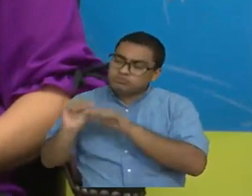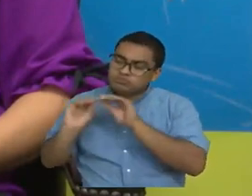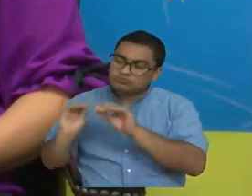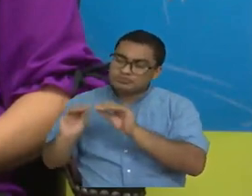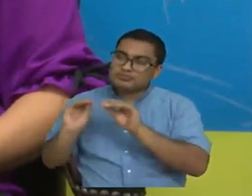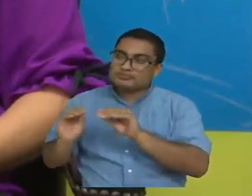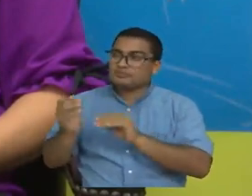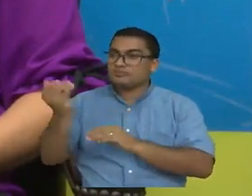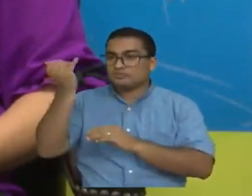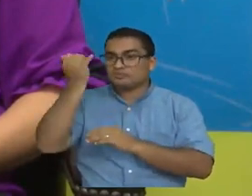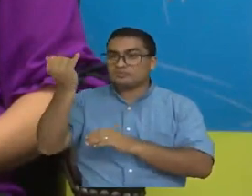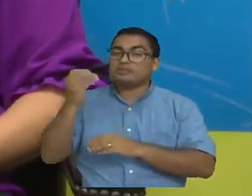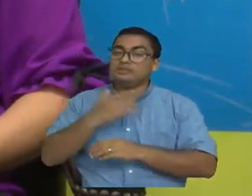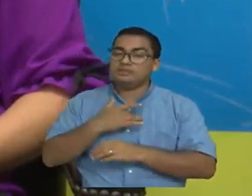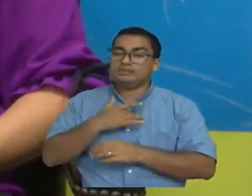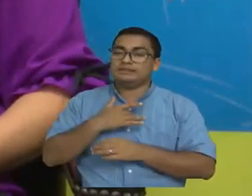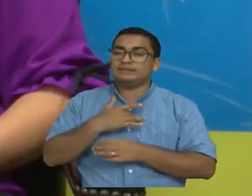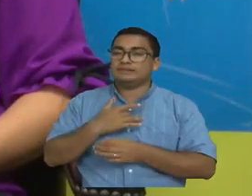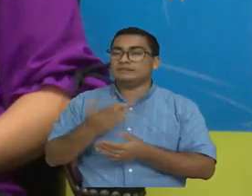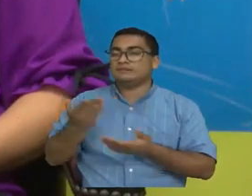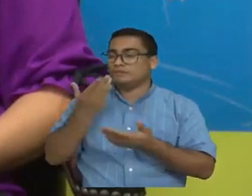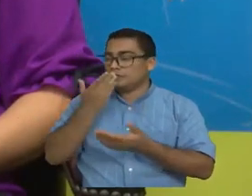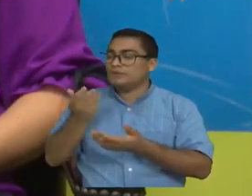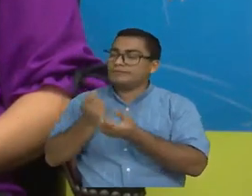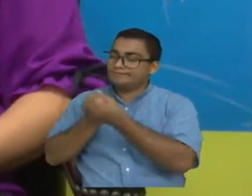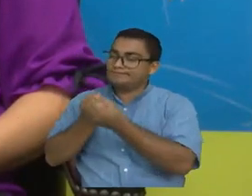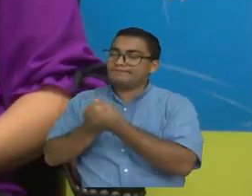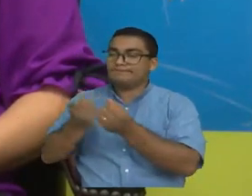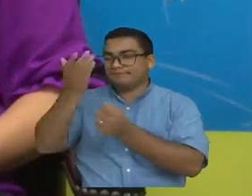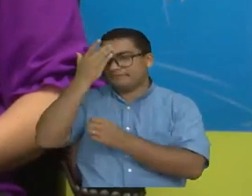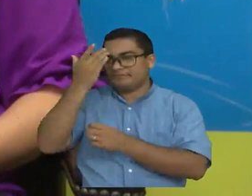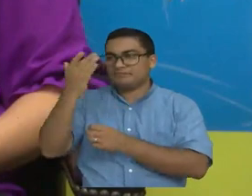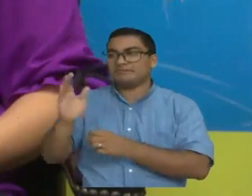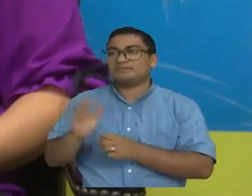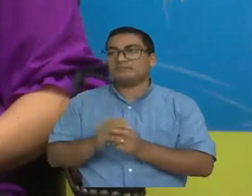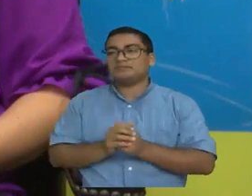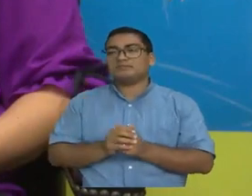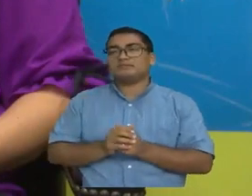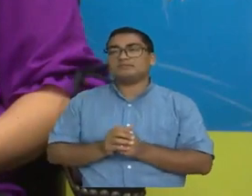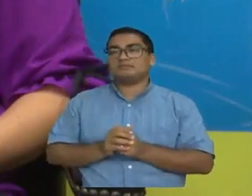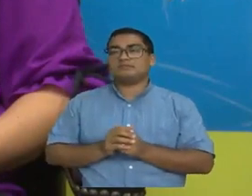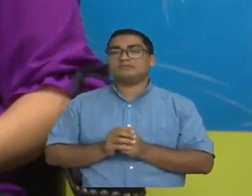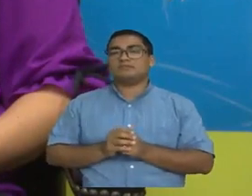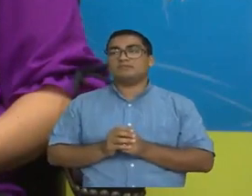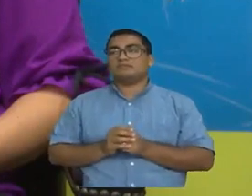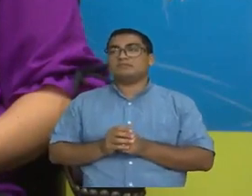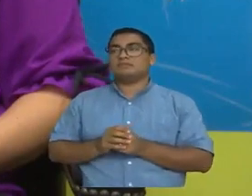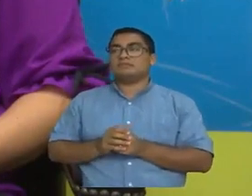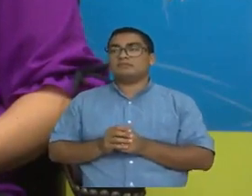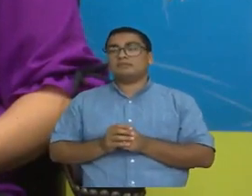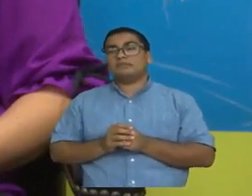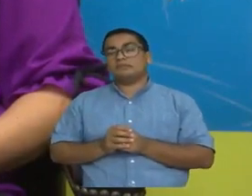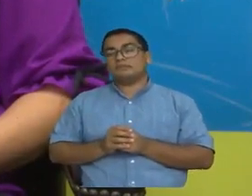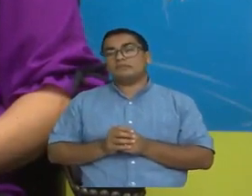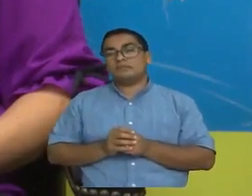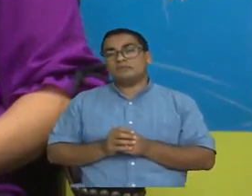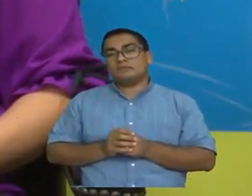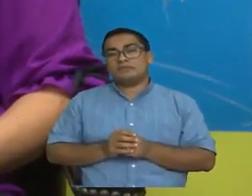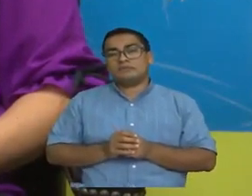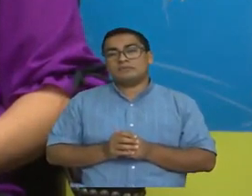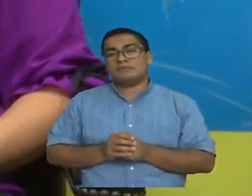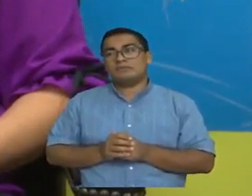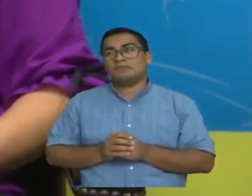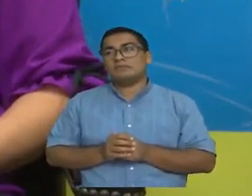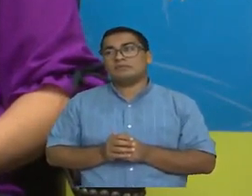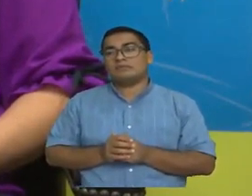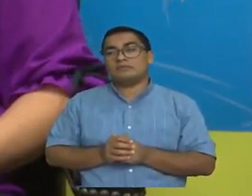bueno, necesitan reforzamiento para poder superar, porque no se cura pero se supera. Ahora, si no es manejada en